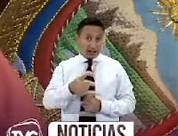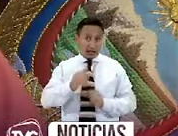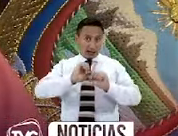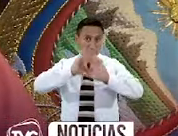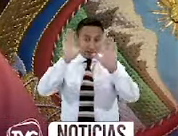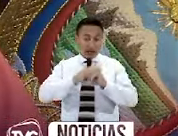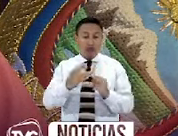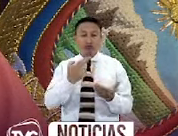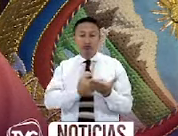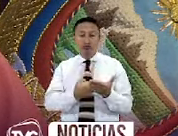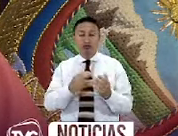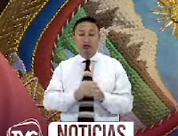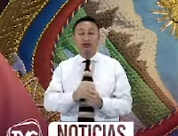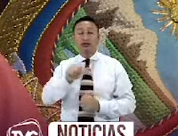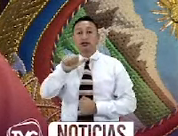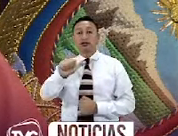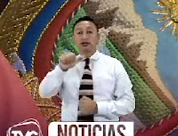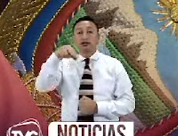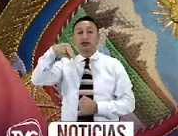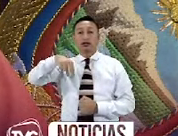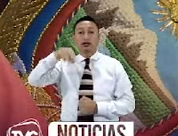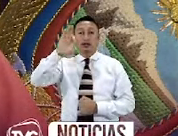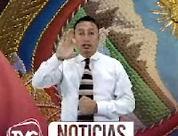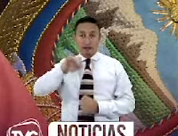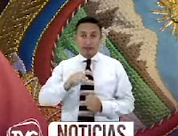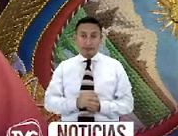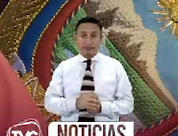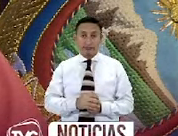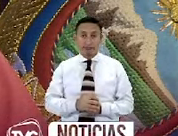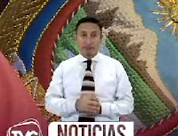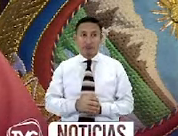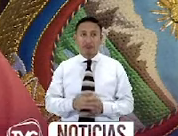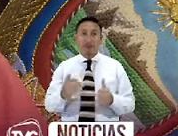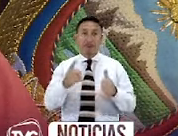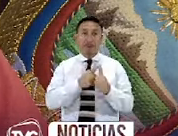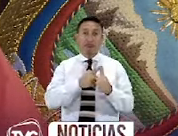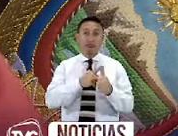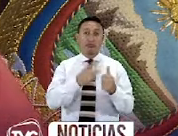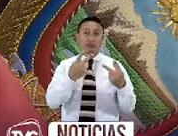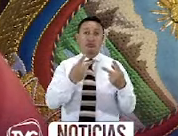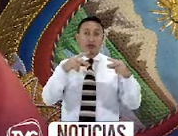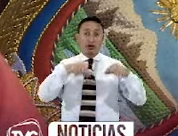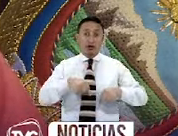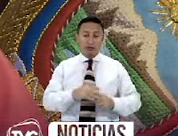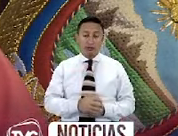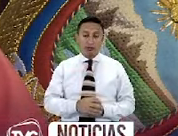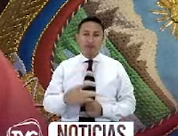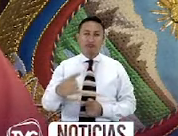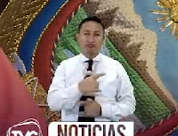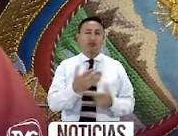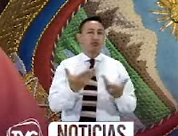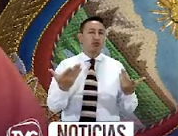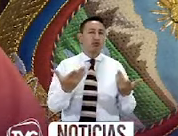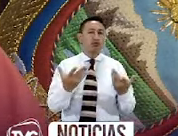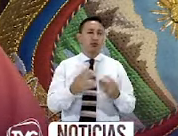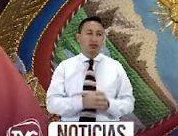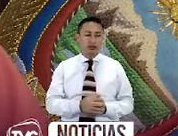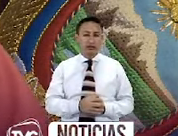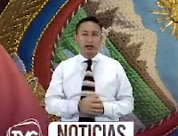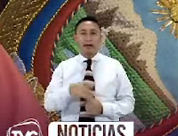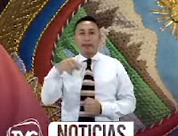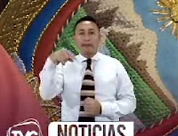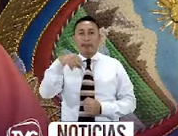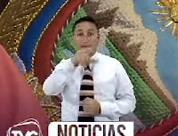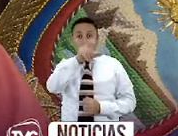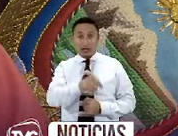Agencia Metropolitana de Tránsito para de alguna u otra manera también buscar la forma de llegar a esta persona